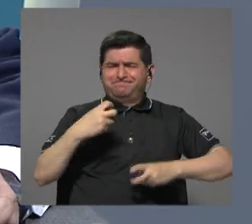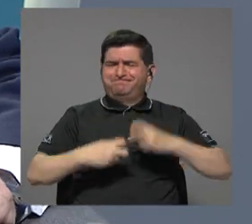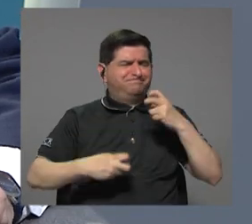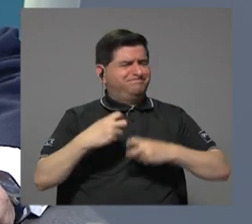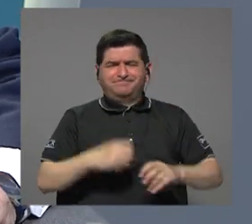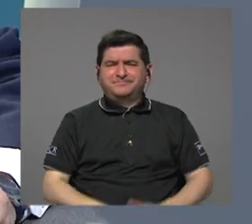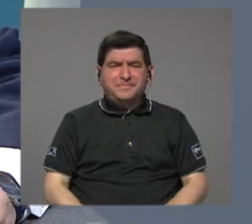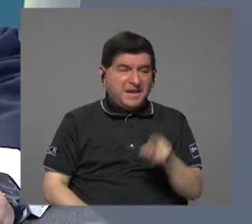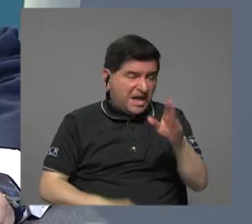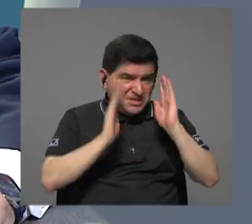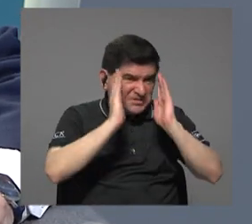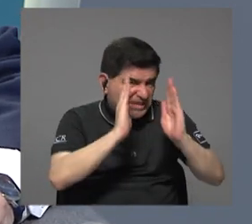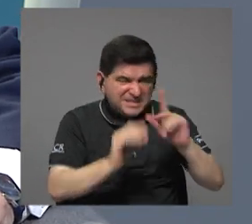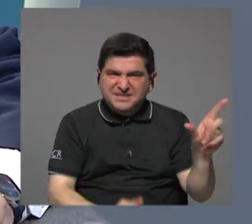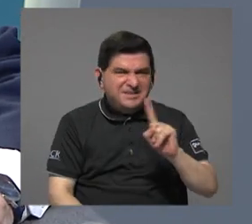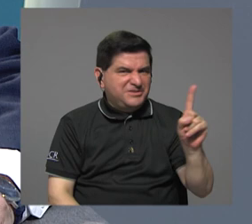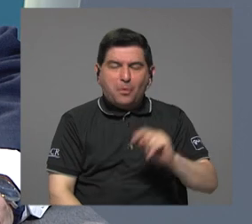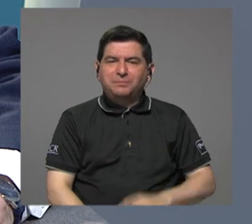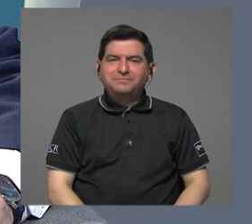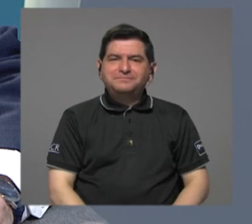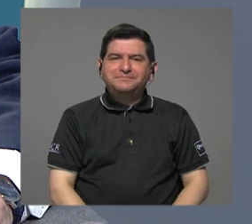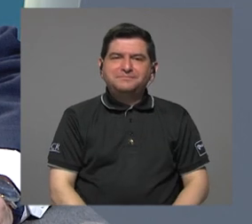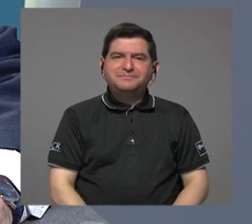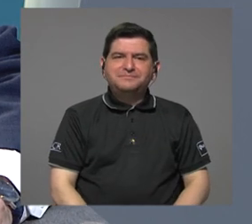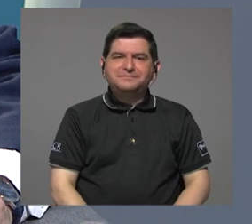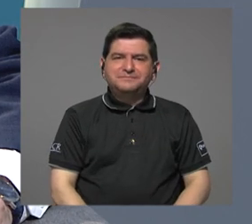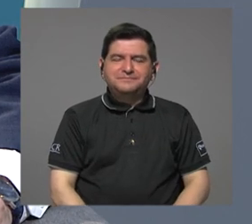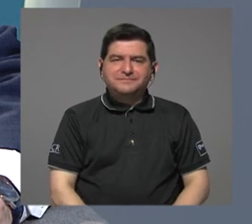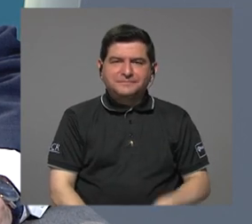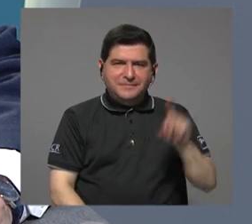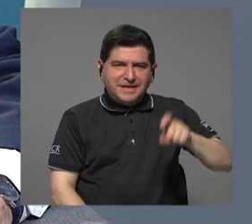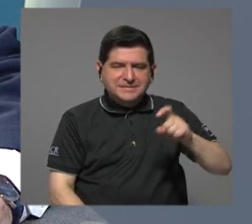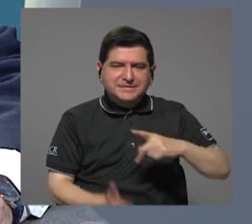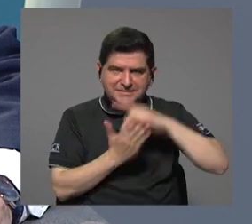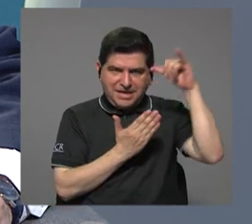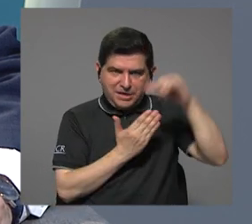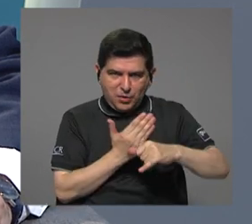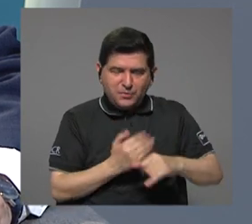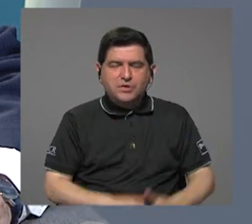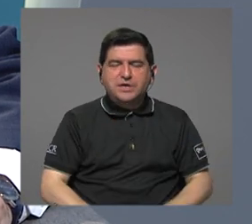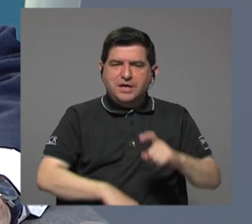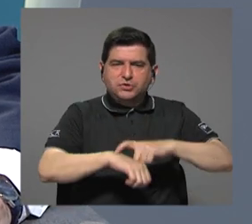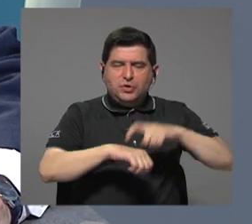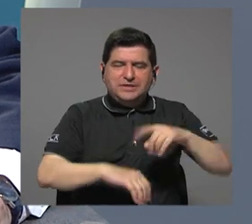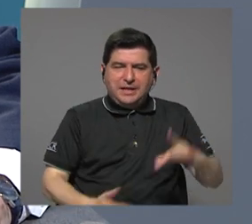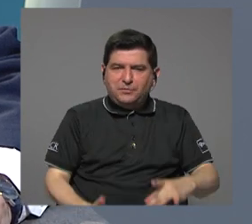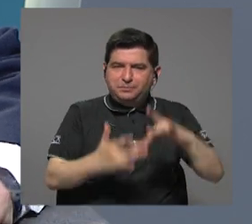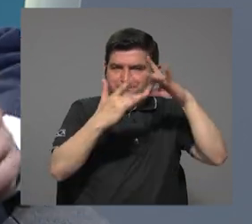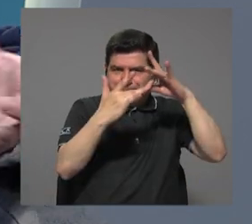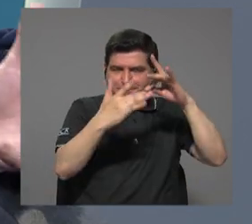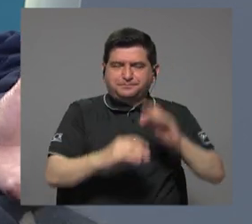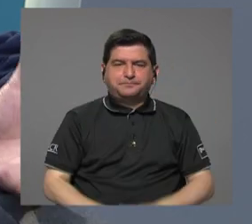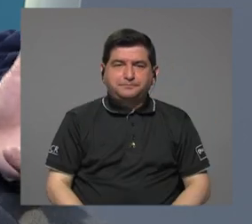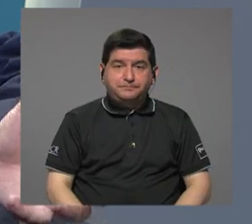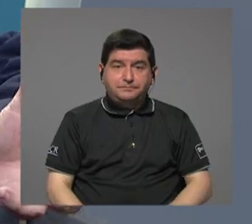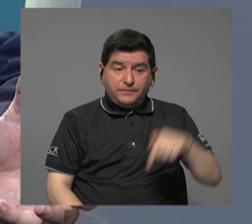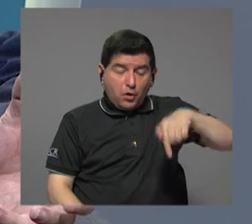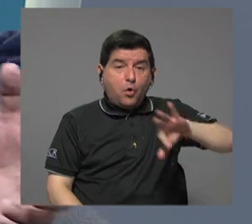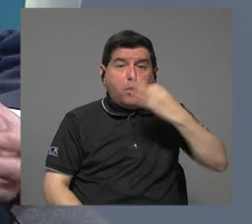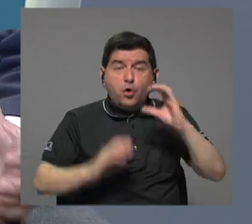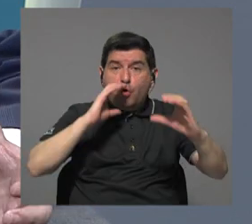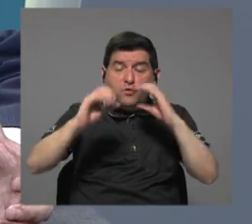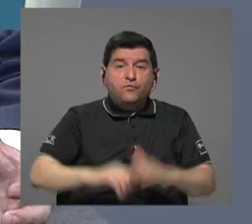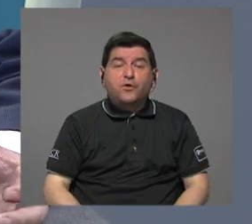que están atacando entonces tenemos que ver un proyecto en periodo extraordinario donde hoy los medios de